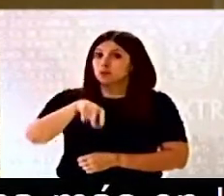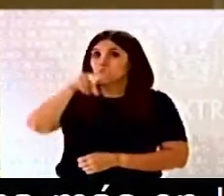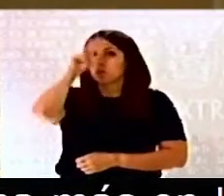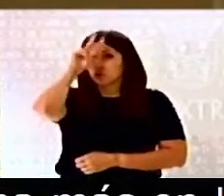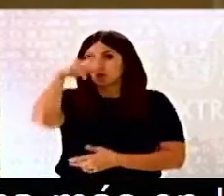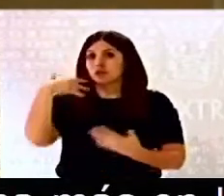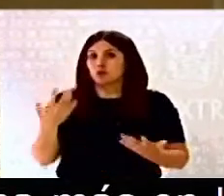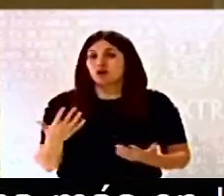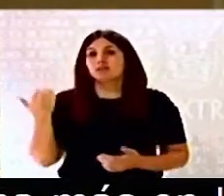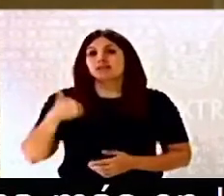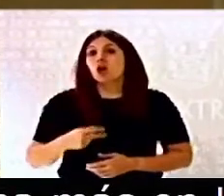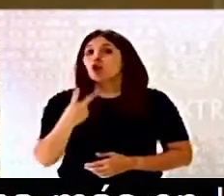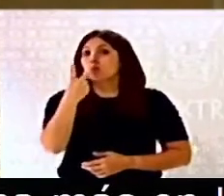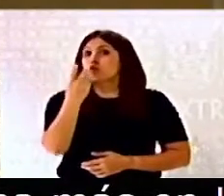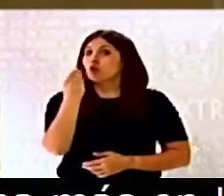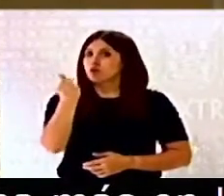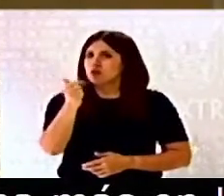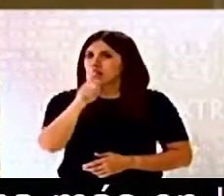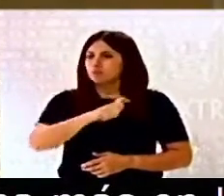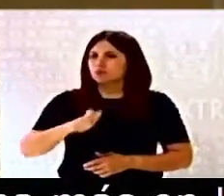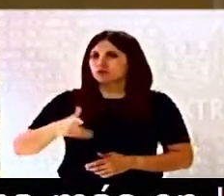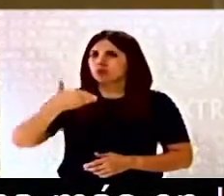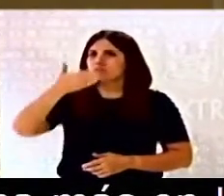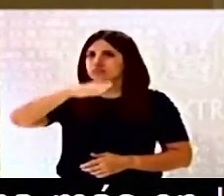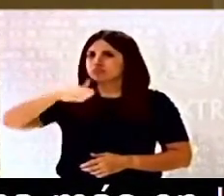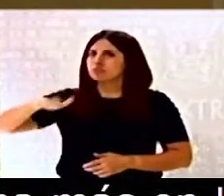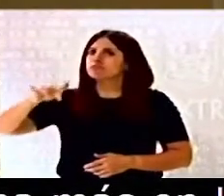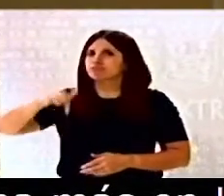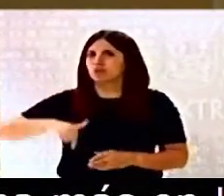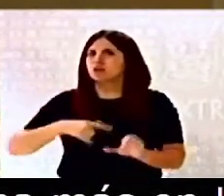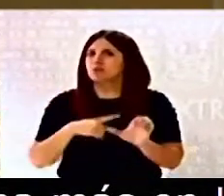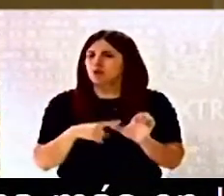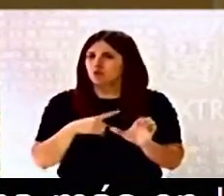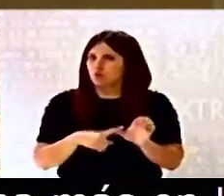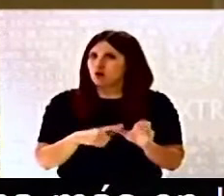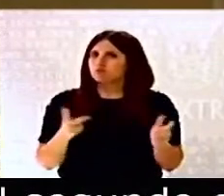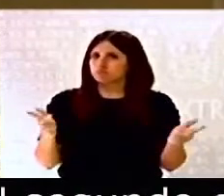día consecutivo que damos fallecidos en la comunidad autónoma.